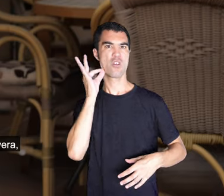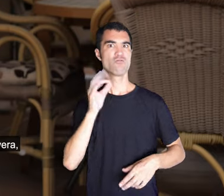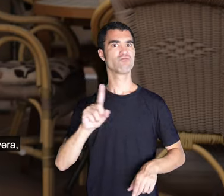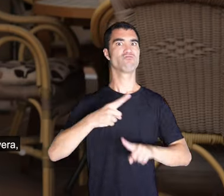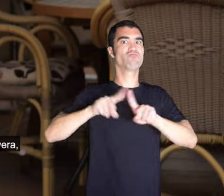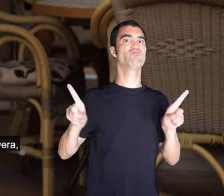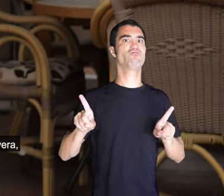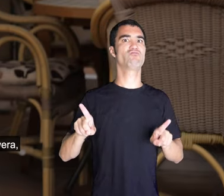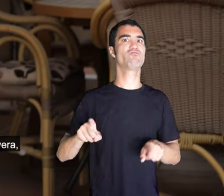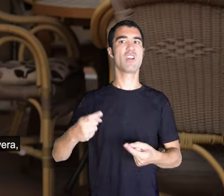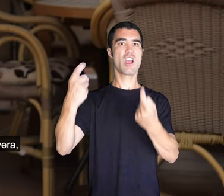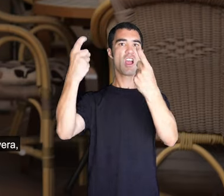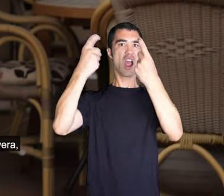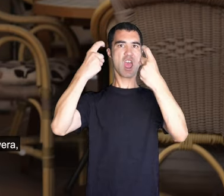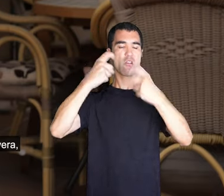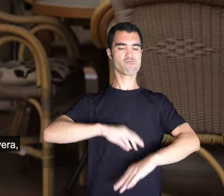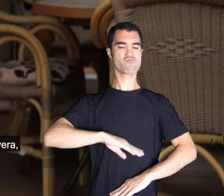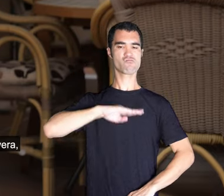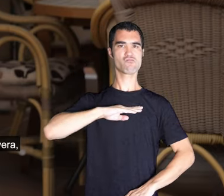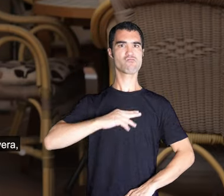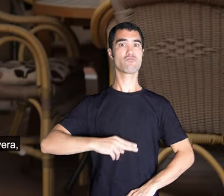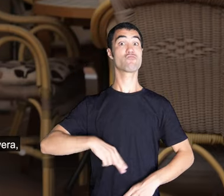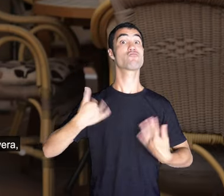tenido una educación bastante